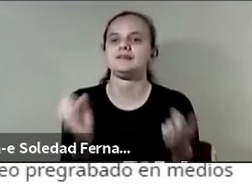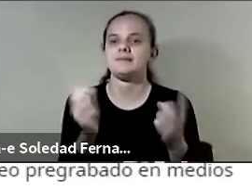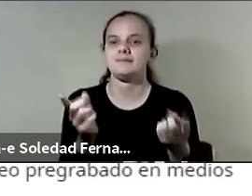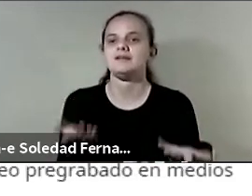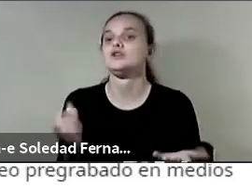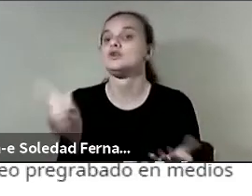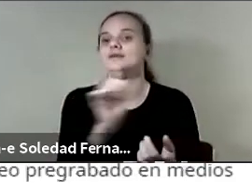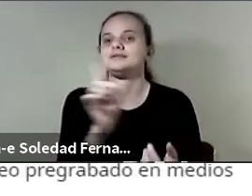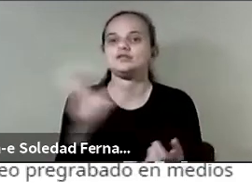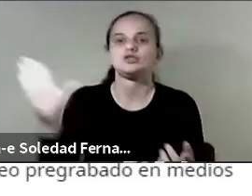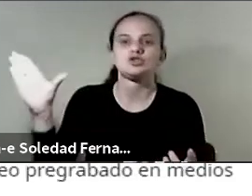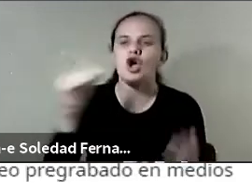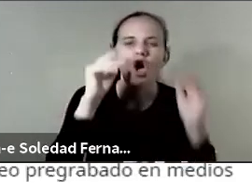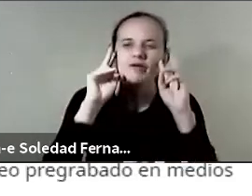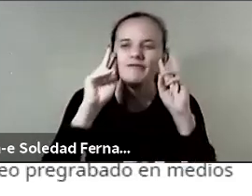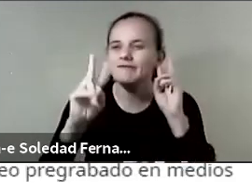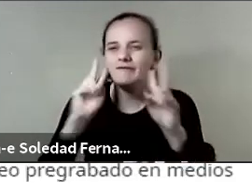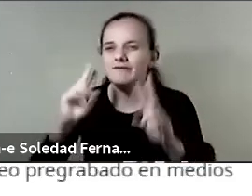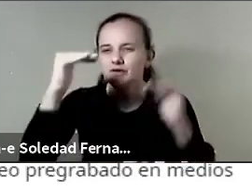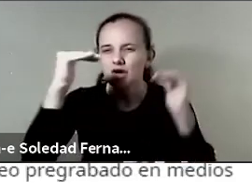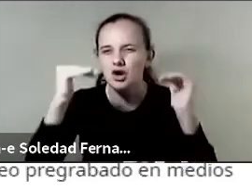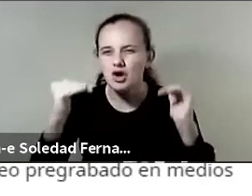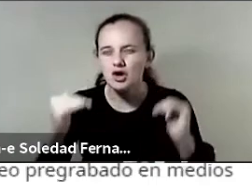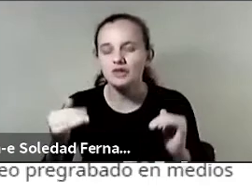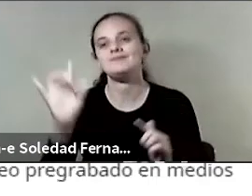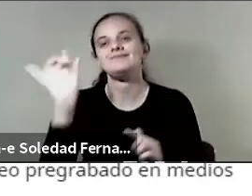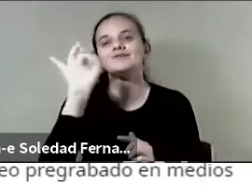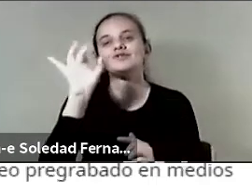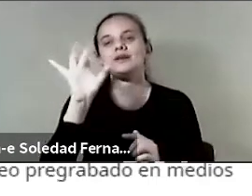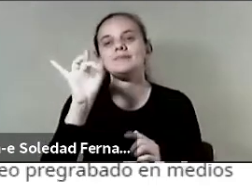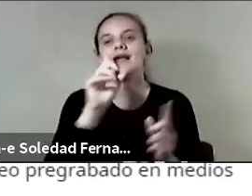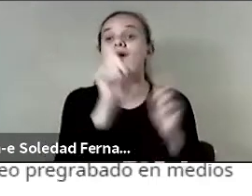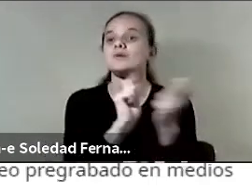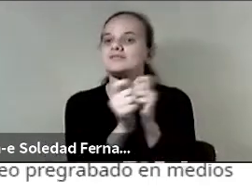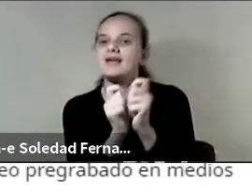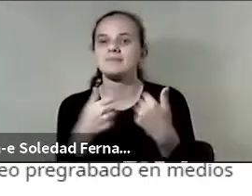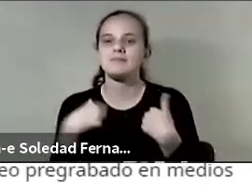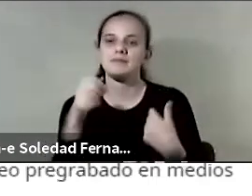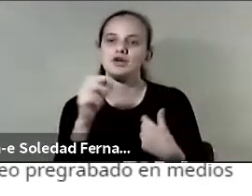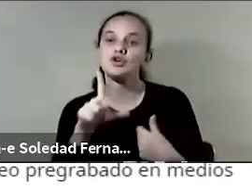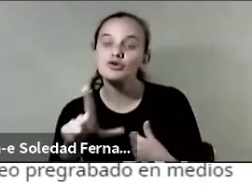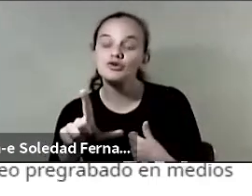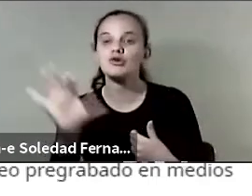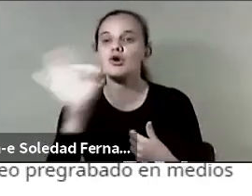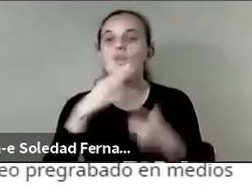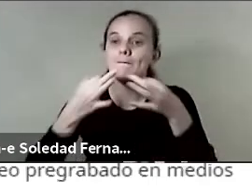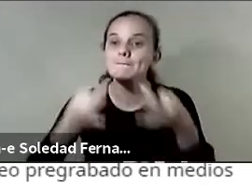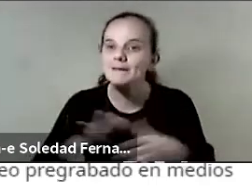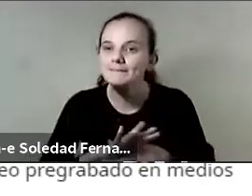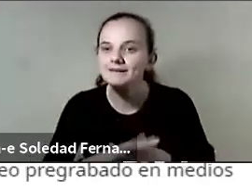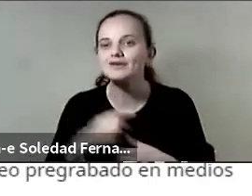¿sí? Entonces es para hacer más fácil y más llevadero la información, ¿sí? No hace falta que veamos de una todos los criterios, sino